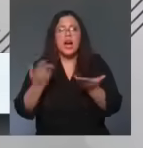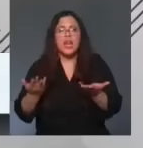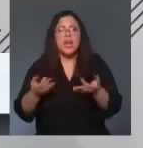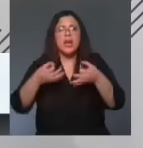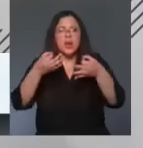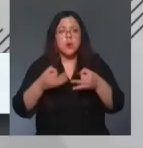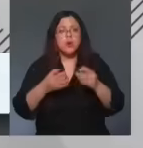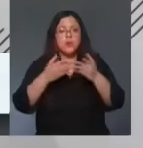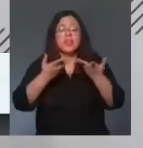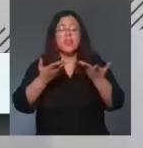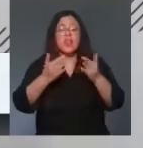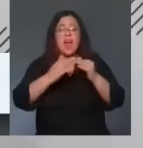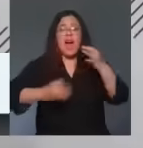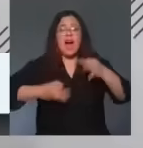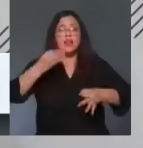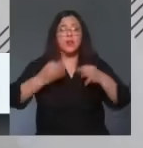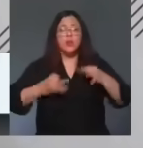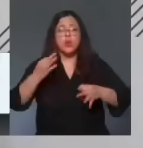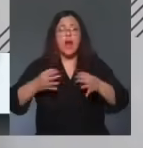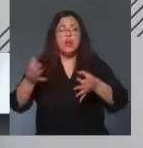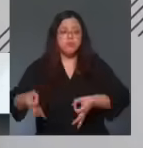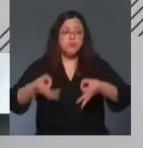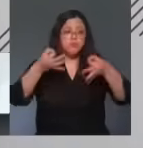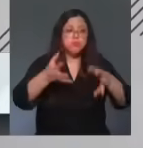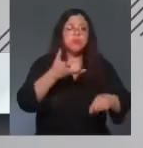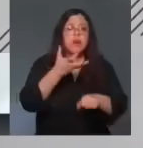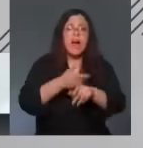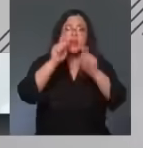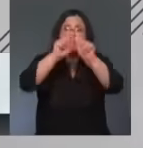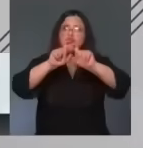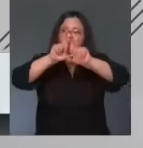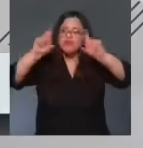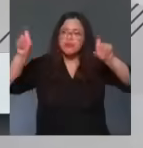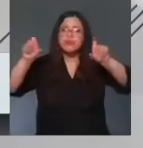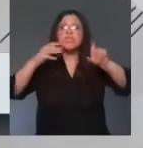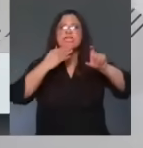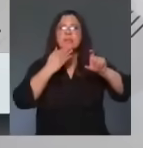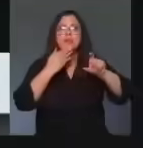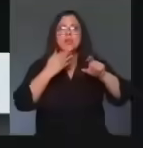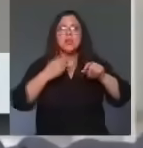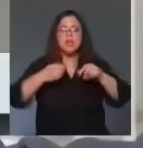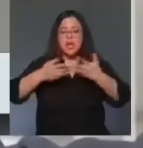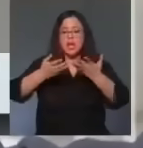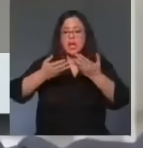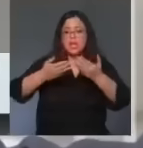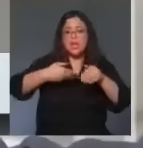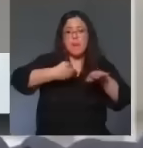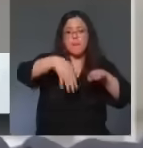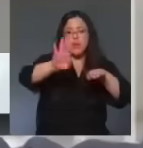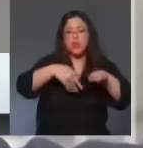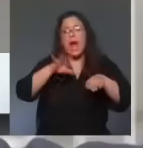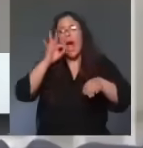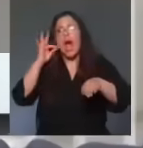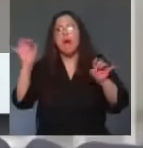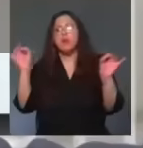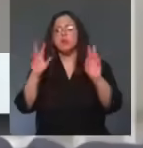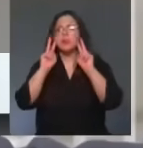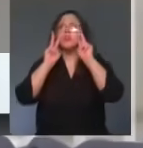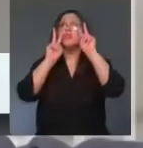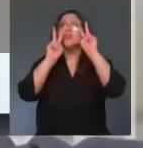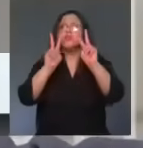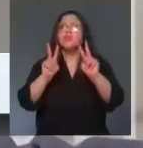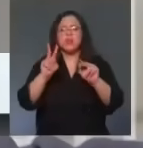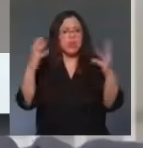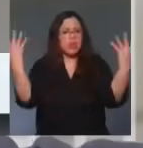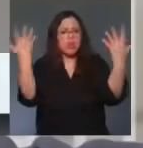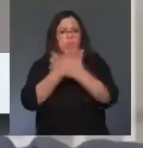tribunal que existe una señalética y que existe también una demarcación que pueden haber dificultado la fiscalización